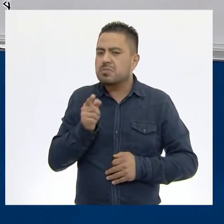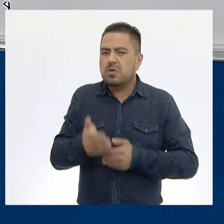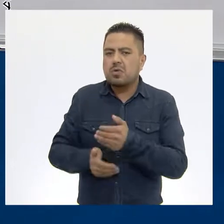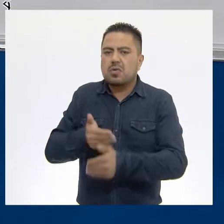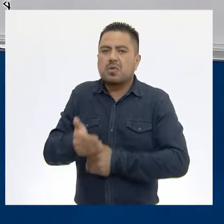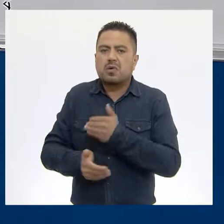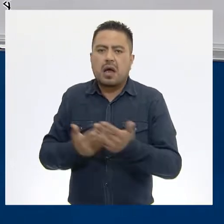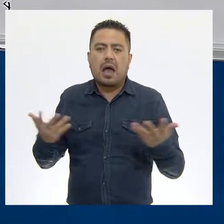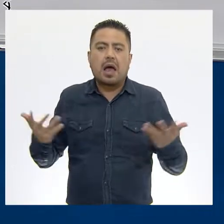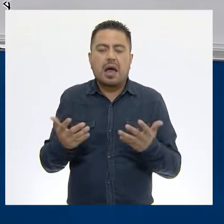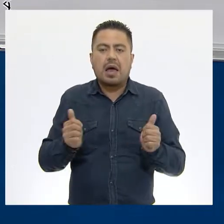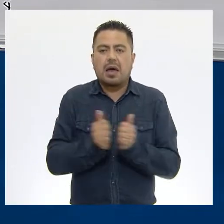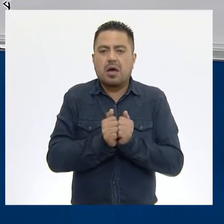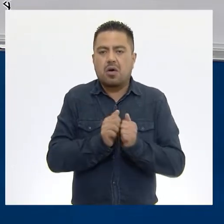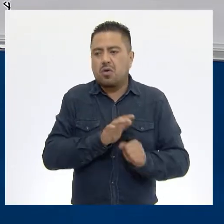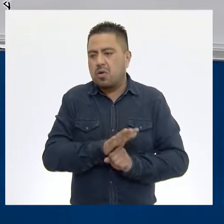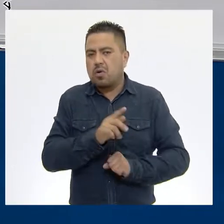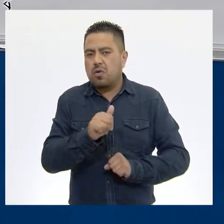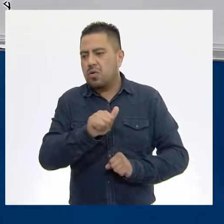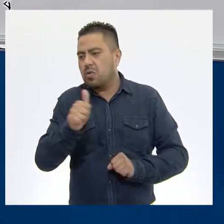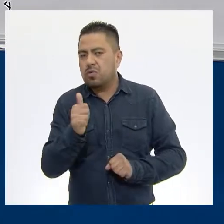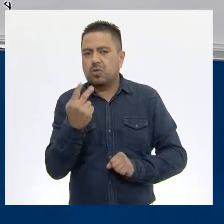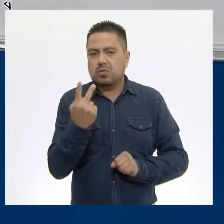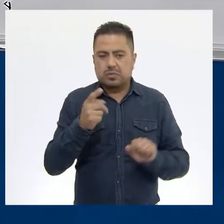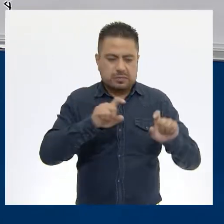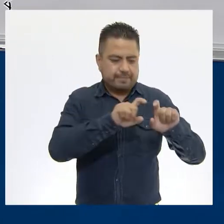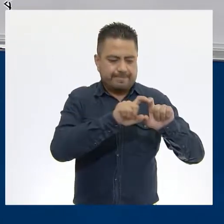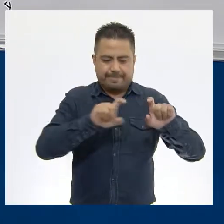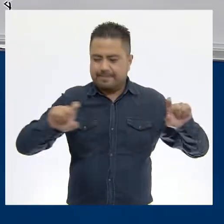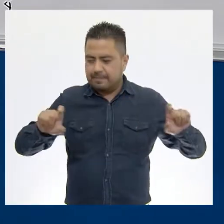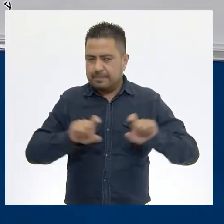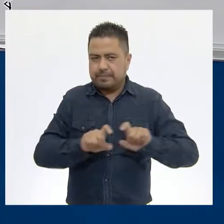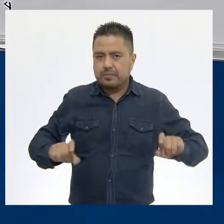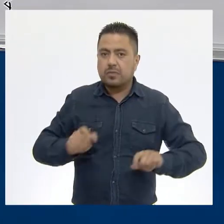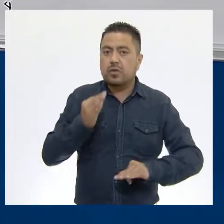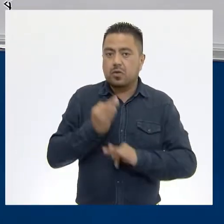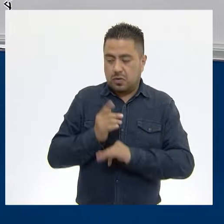que hemos llevado a cabo con las otras dos rectas. Ujú. Vamos a ver